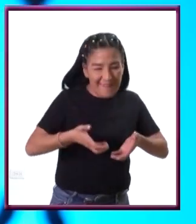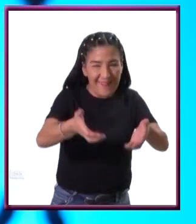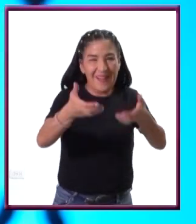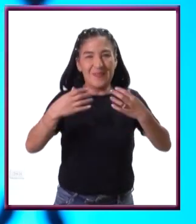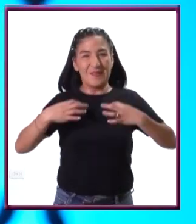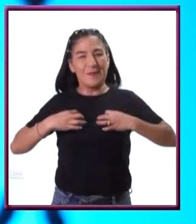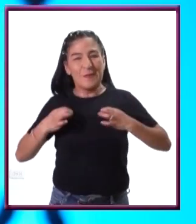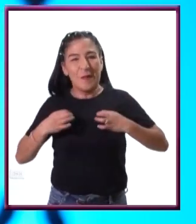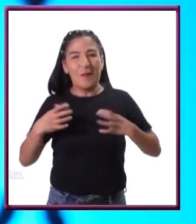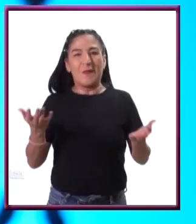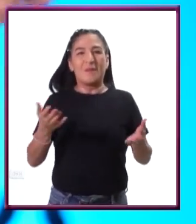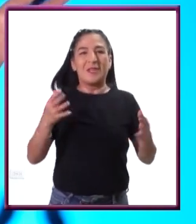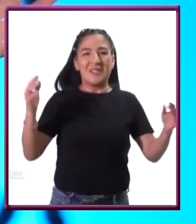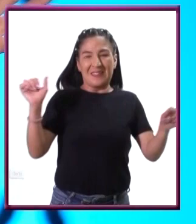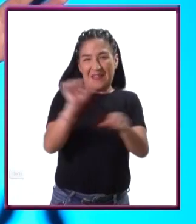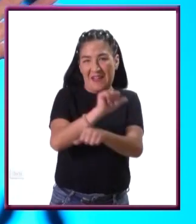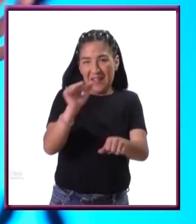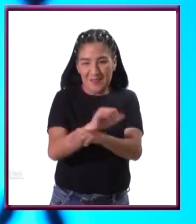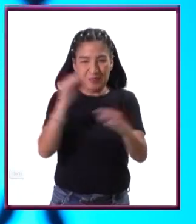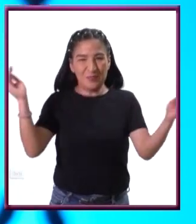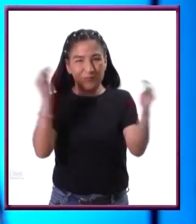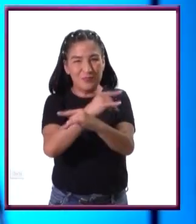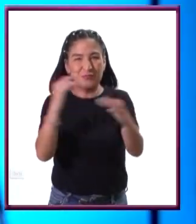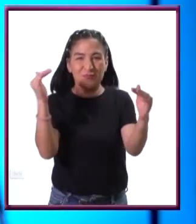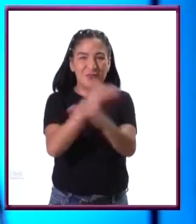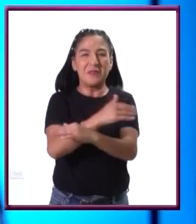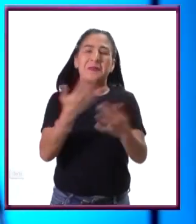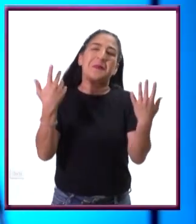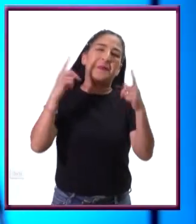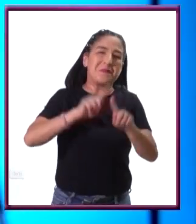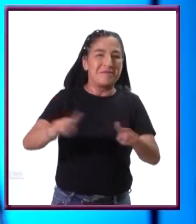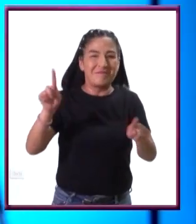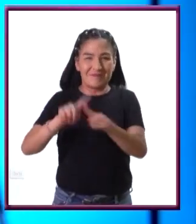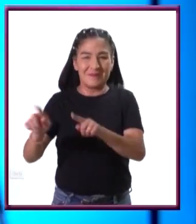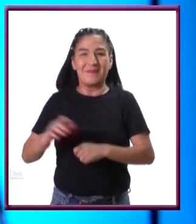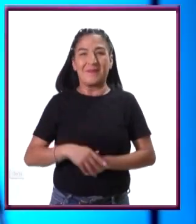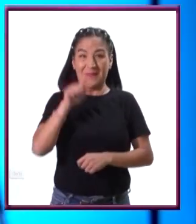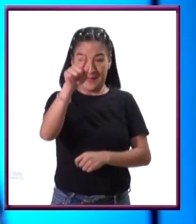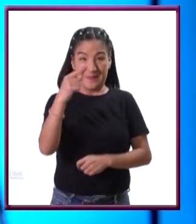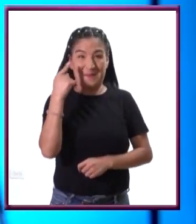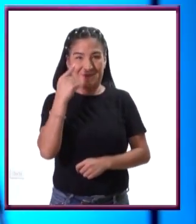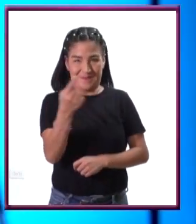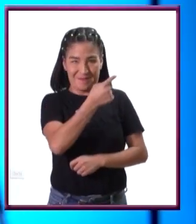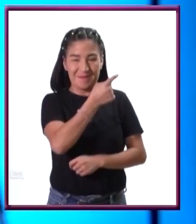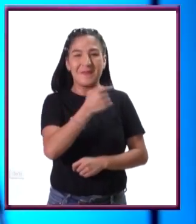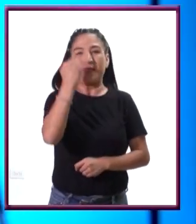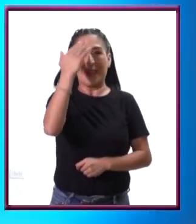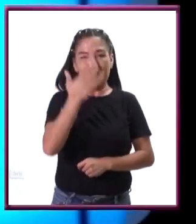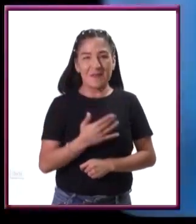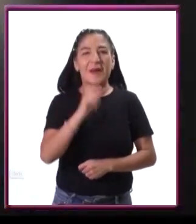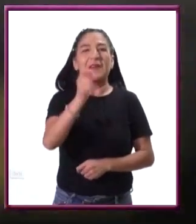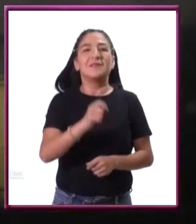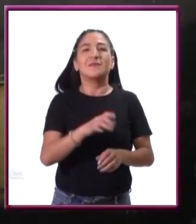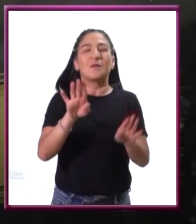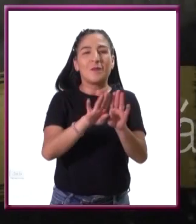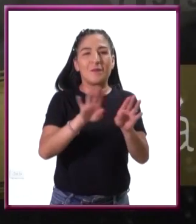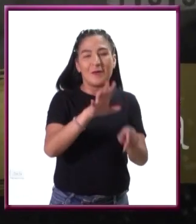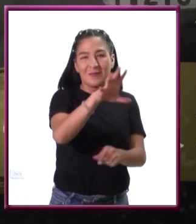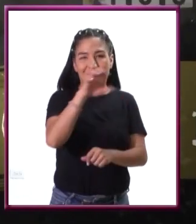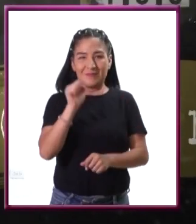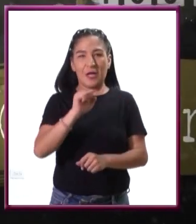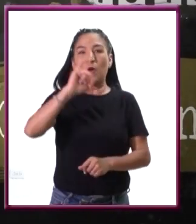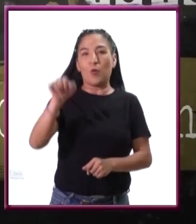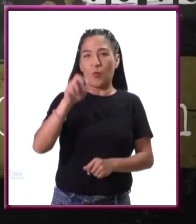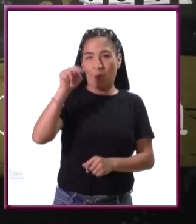los automóviles y muchas cosas más. Observa estas imágenes que fueron captadas por Juan Guzmán,